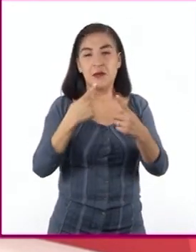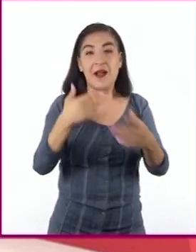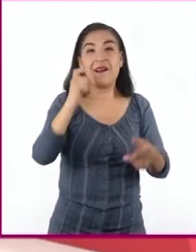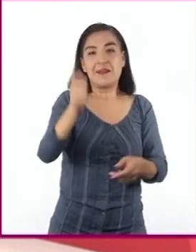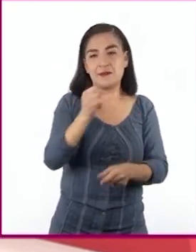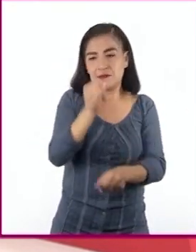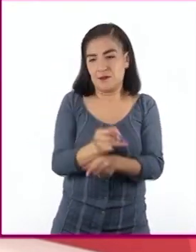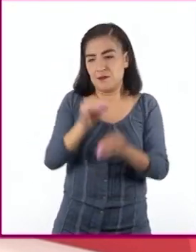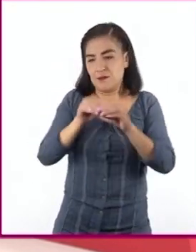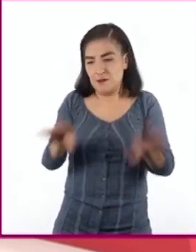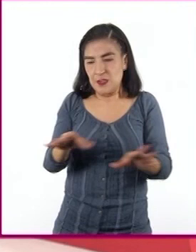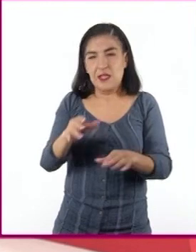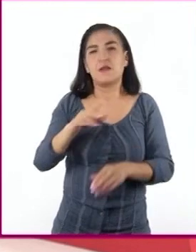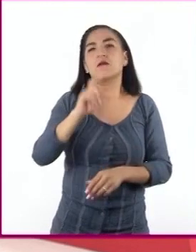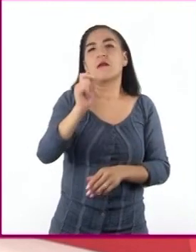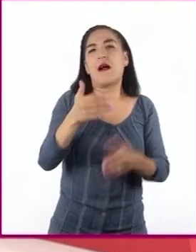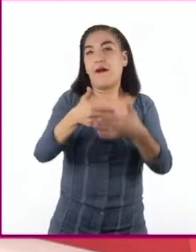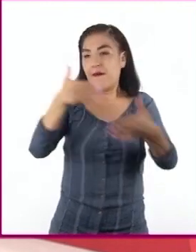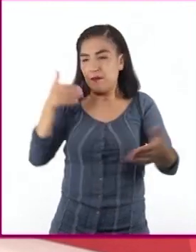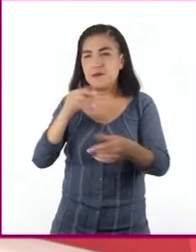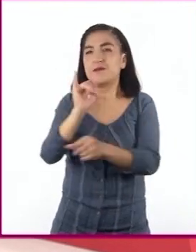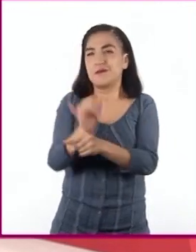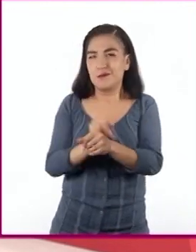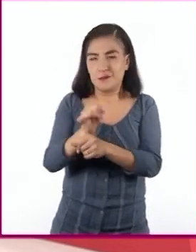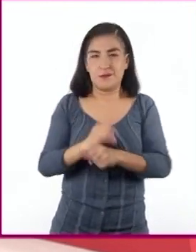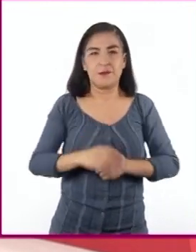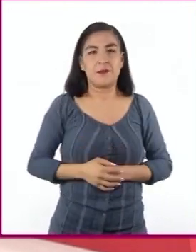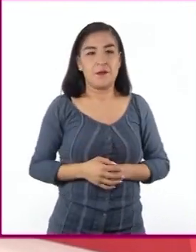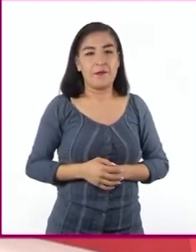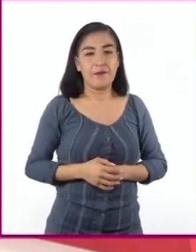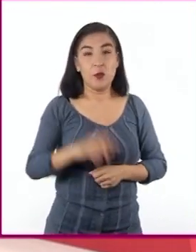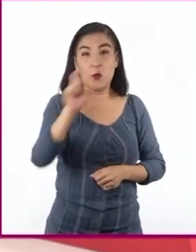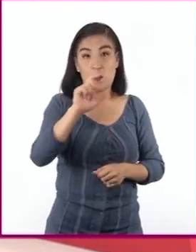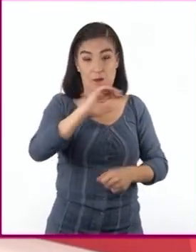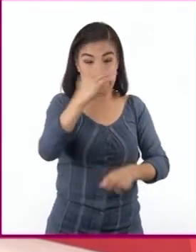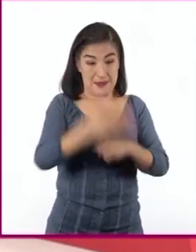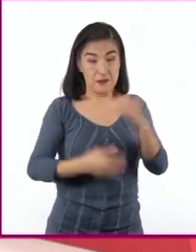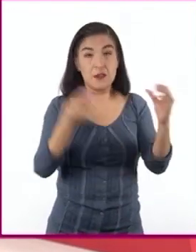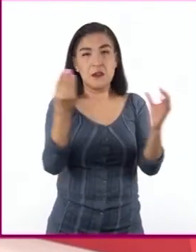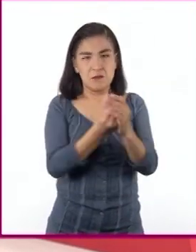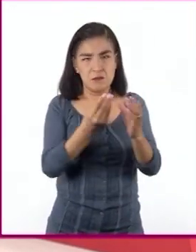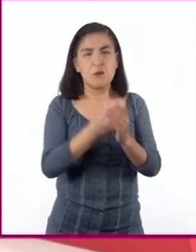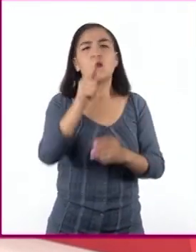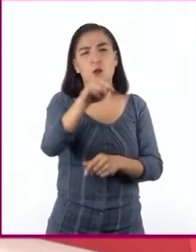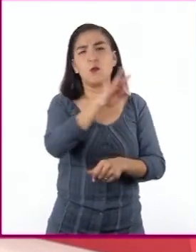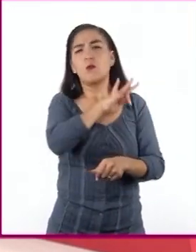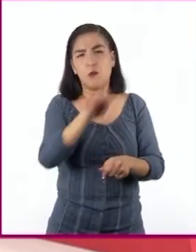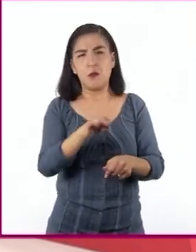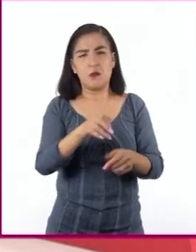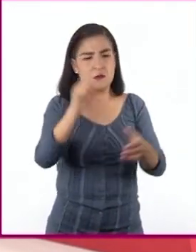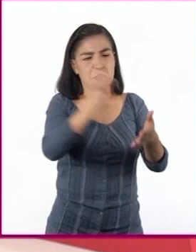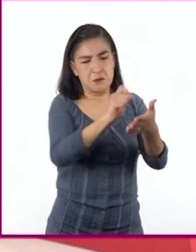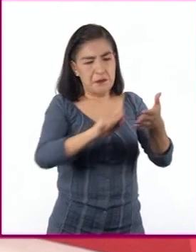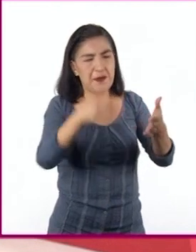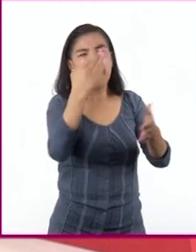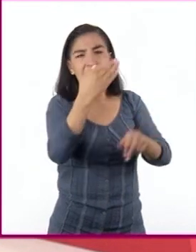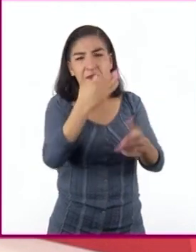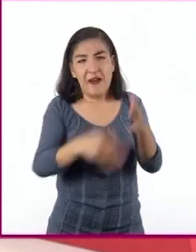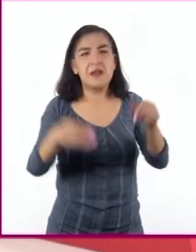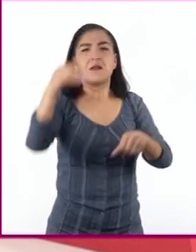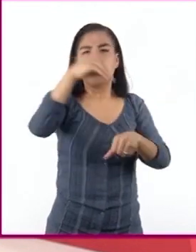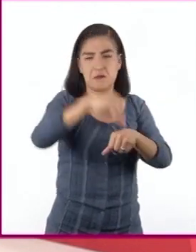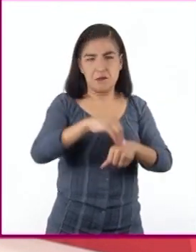la difusión de la información. Al finalizar la sesión, pueden complementar sus notas o, si lo